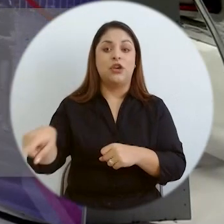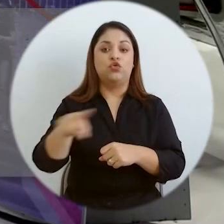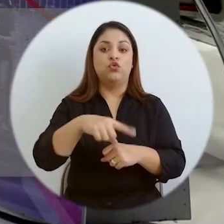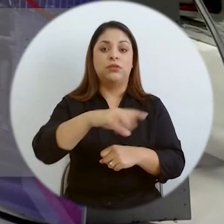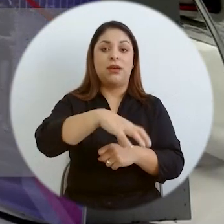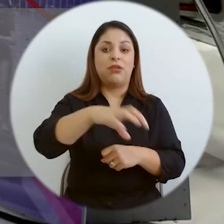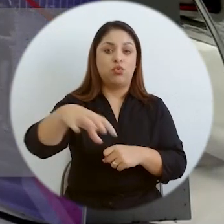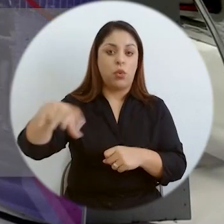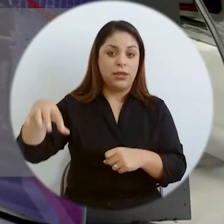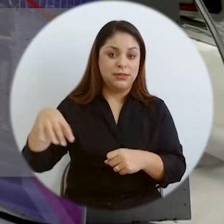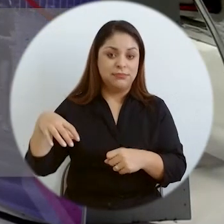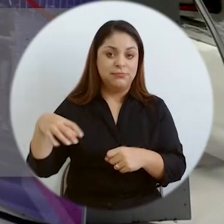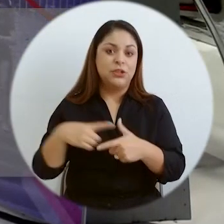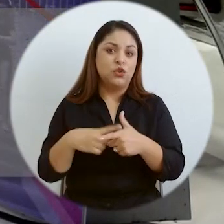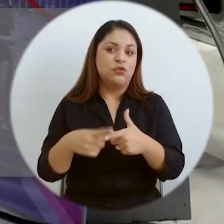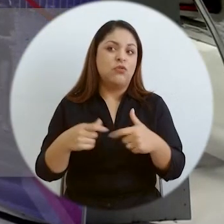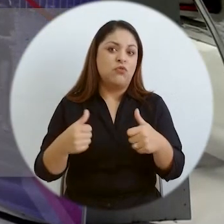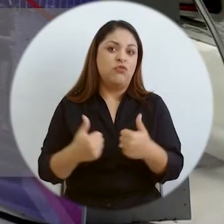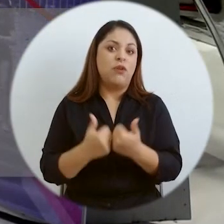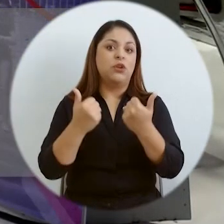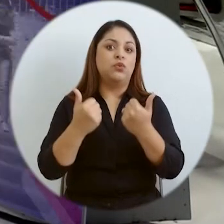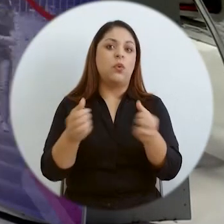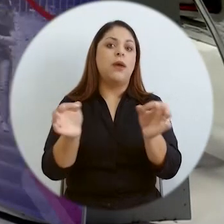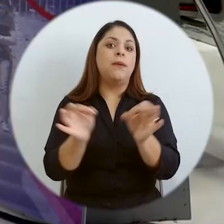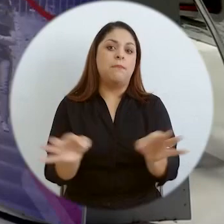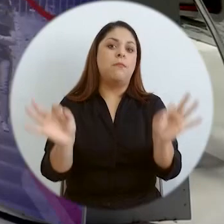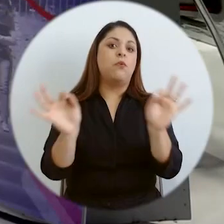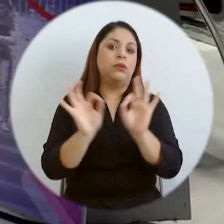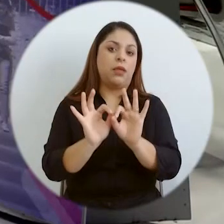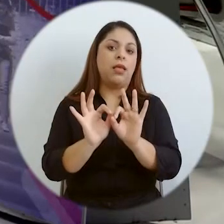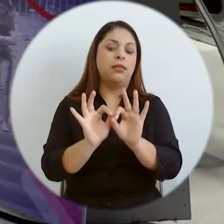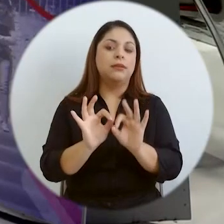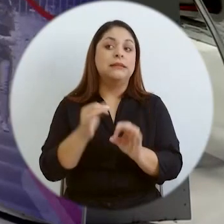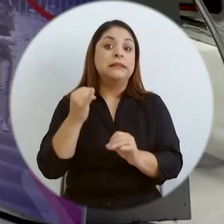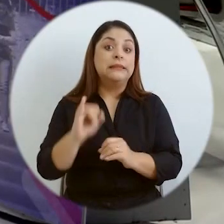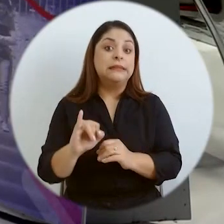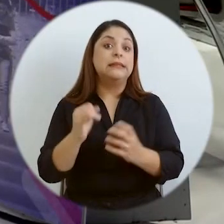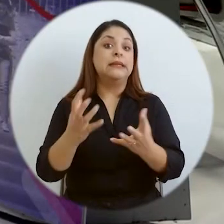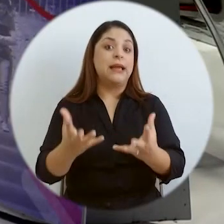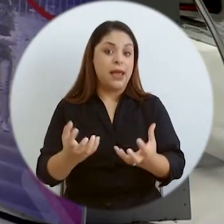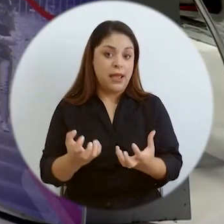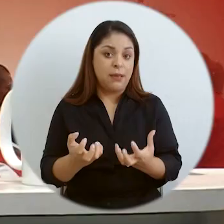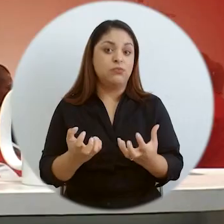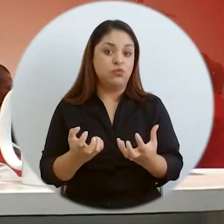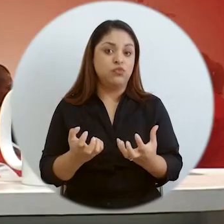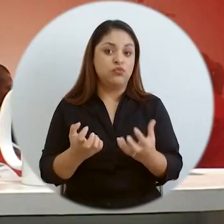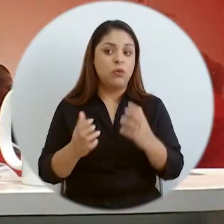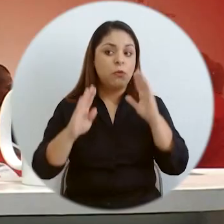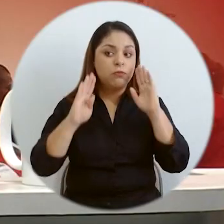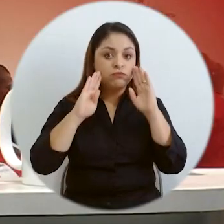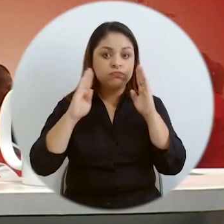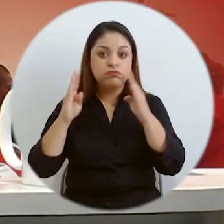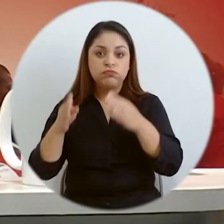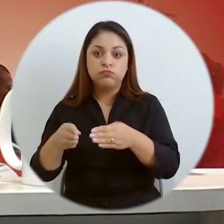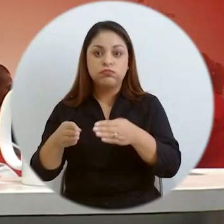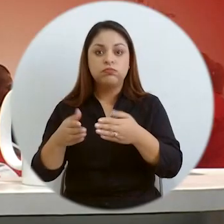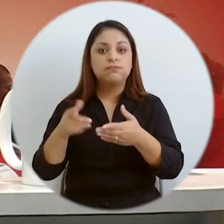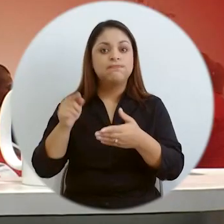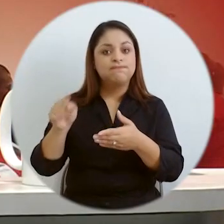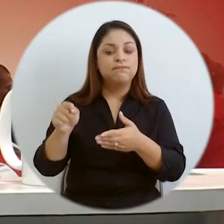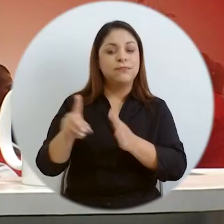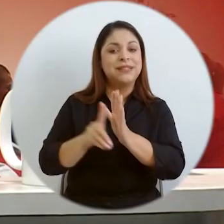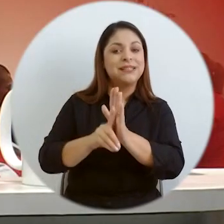cantones. Entonces, pues es un reto importante si es que acaso queremos, ¿verdad?, orientar el tipo